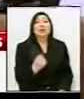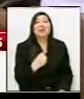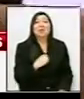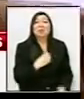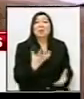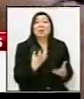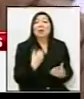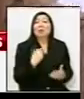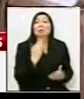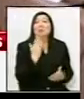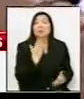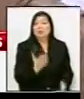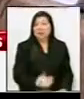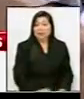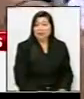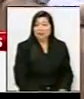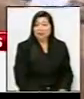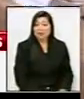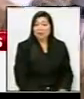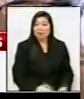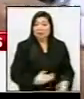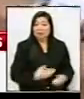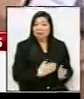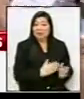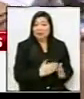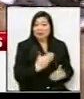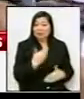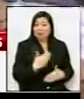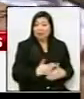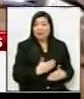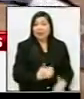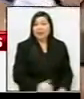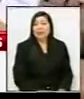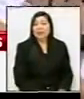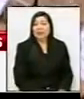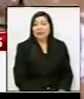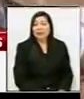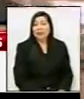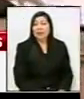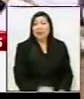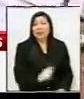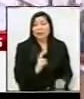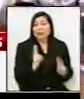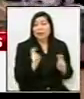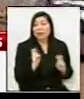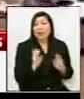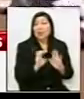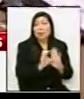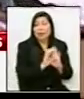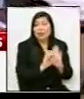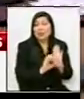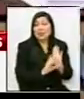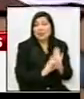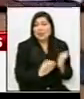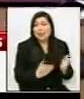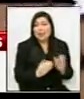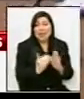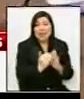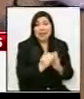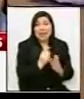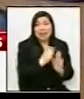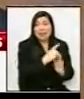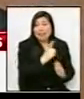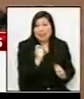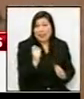quiero aquí actuar como que quiero promover la impunidad, sino la razonabilidad. Este es un tema constitucional. El artículo 7